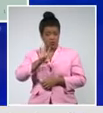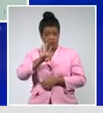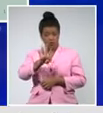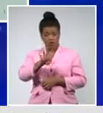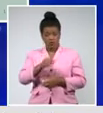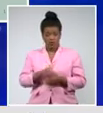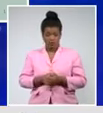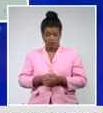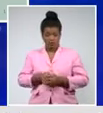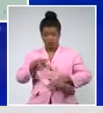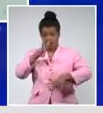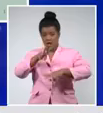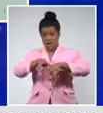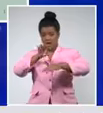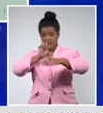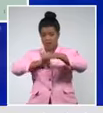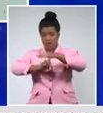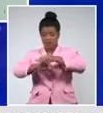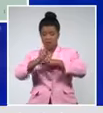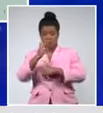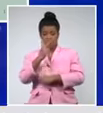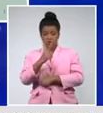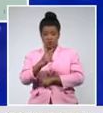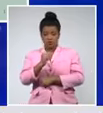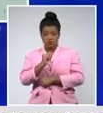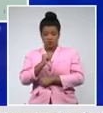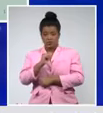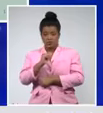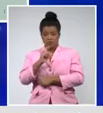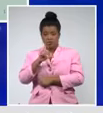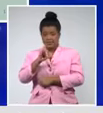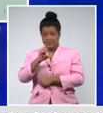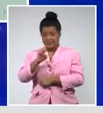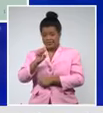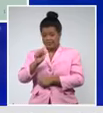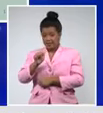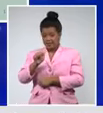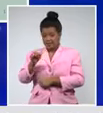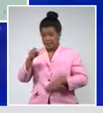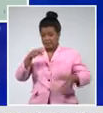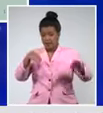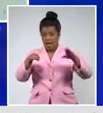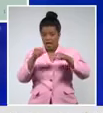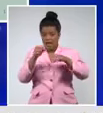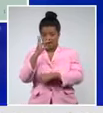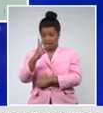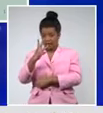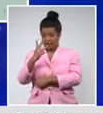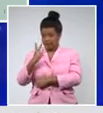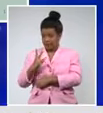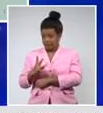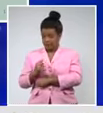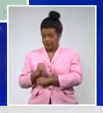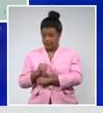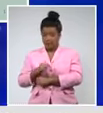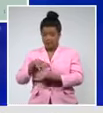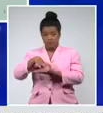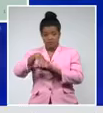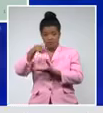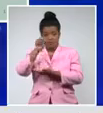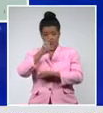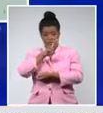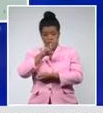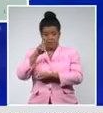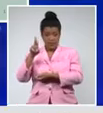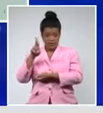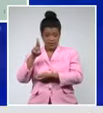de Habana del Este 2, de La Lisi de Playa 3 de cada uno, de Plaza de la Revolución y de